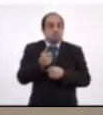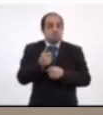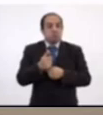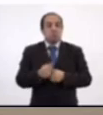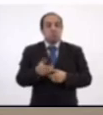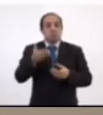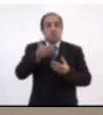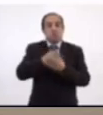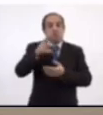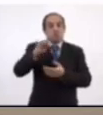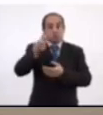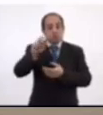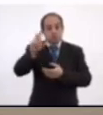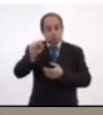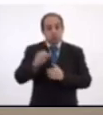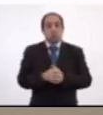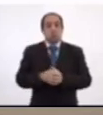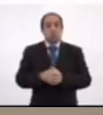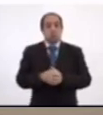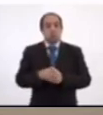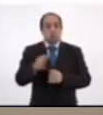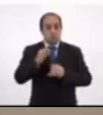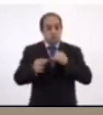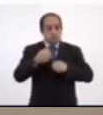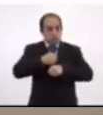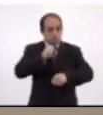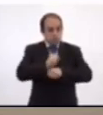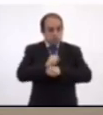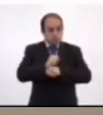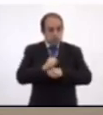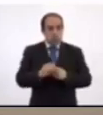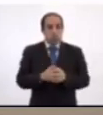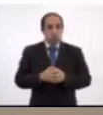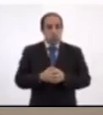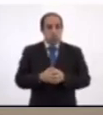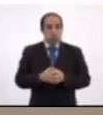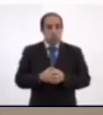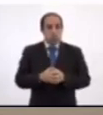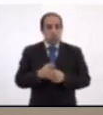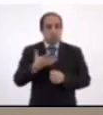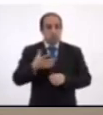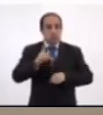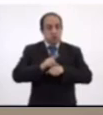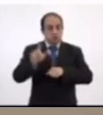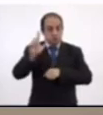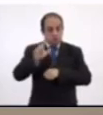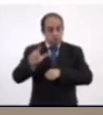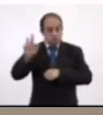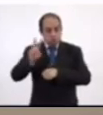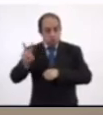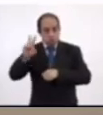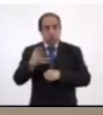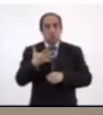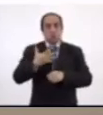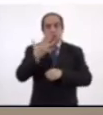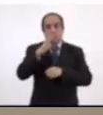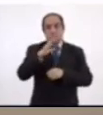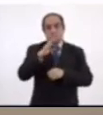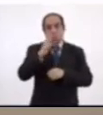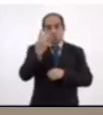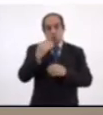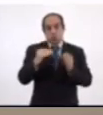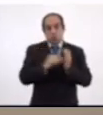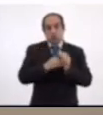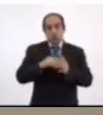salud, etcétera. En esta última semana, nuestro promedio móvil de los días hábiles de la semana es cercano a las 4.500 pruebas, una